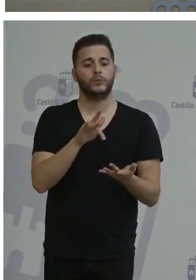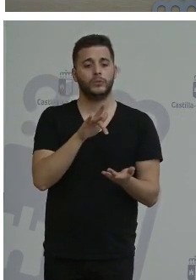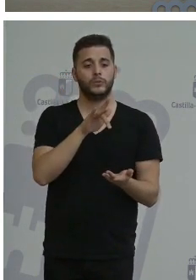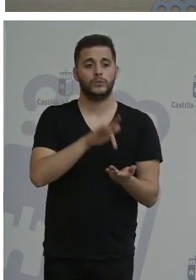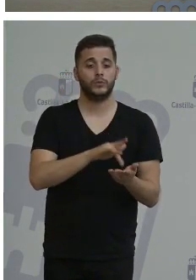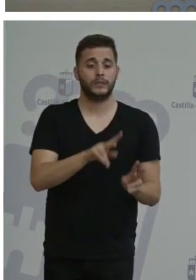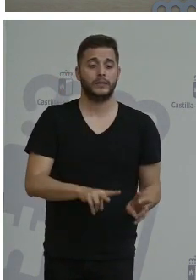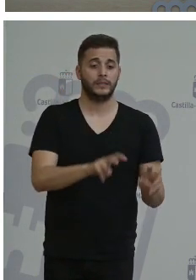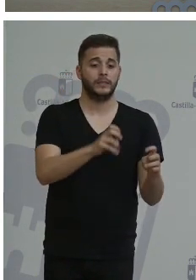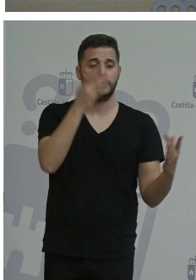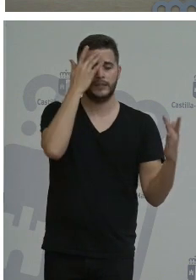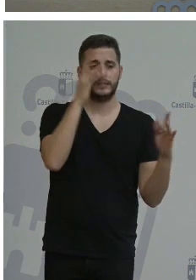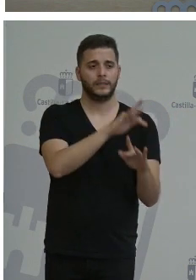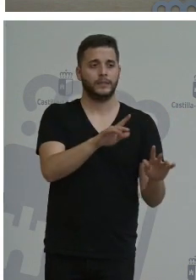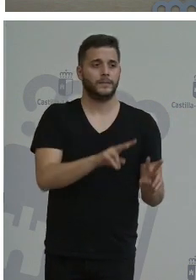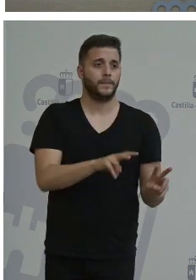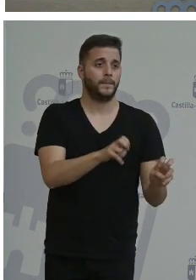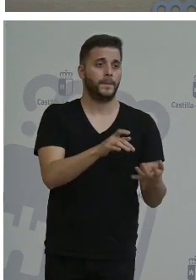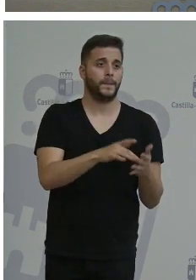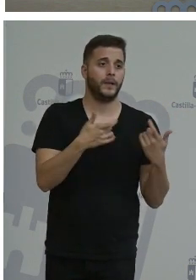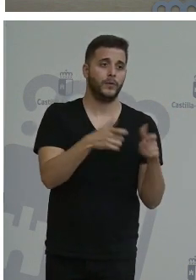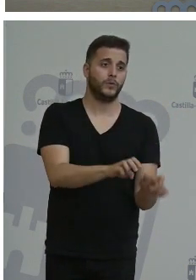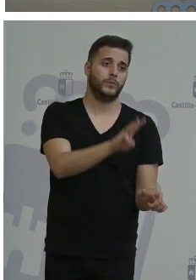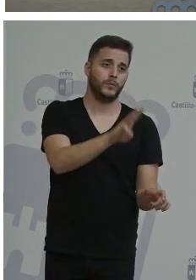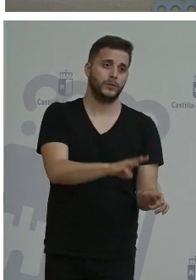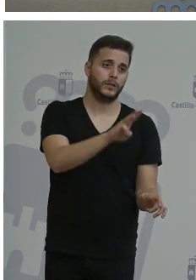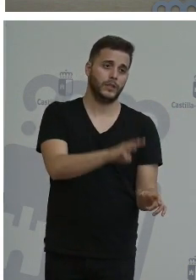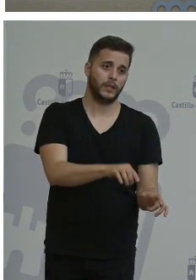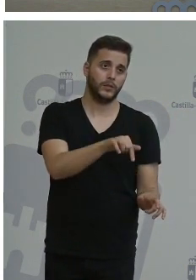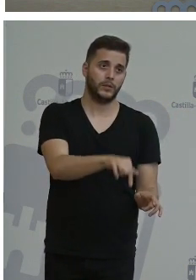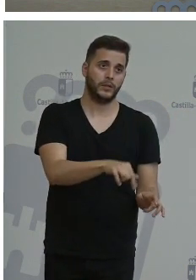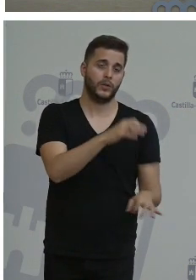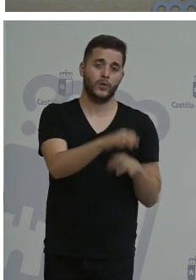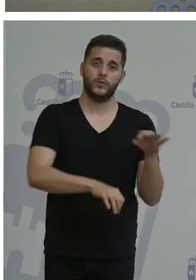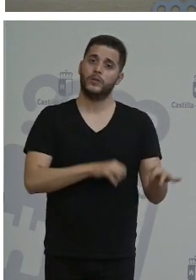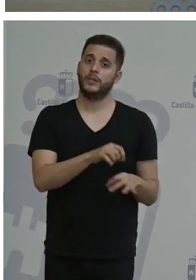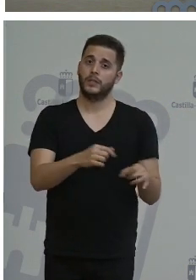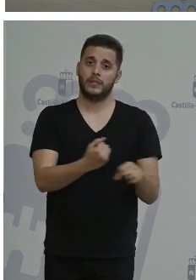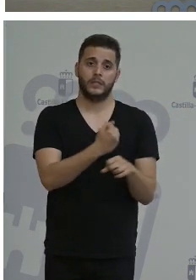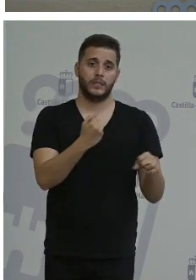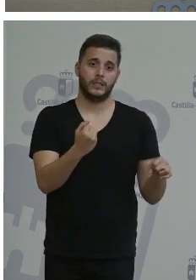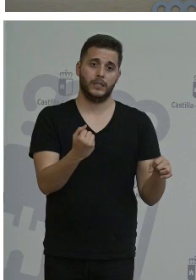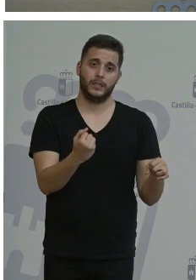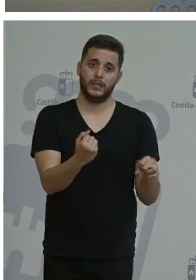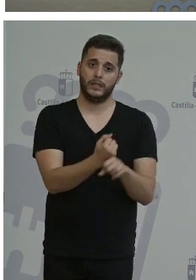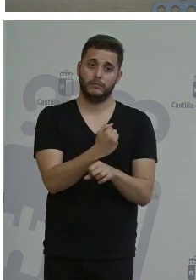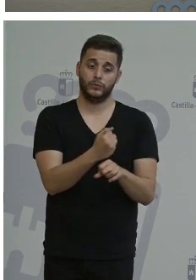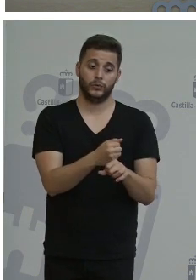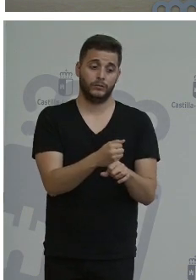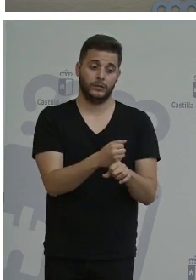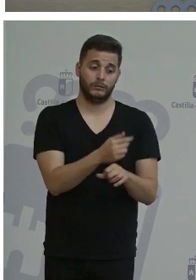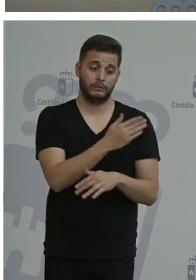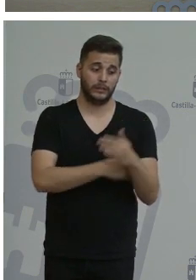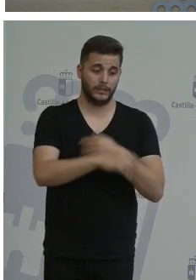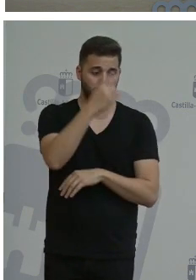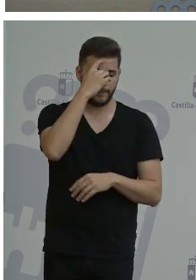sensibilización, que desde el tercer sector o desde las organizaciones que trabajamos en discapacidad intelectual ofrezcamos una